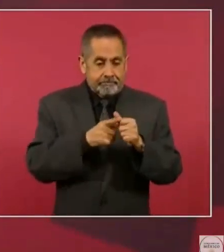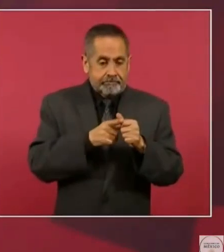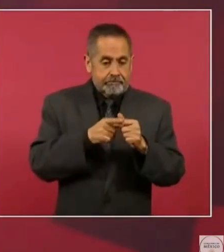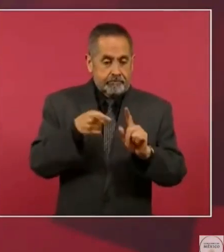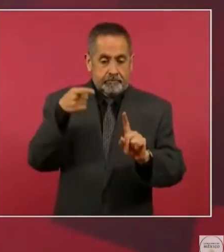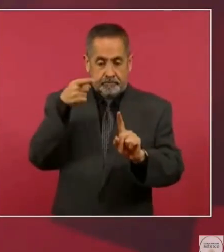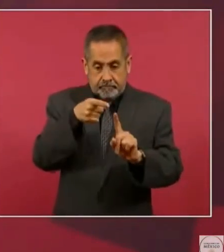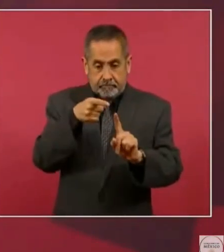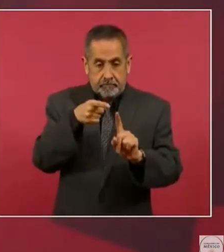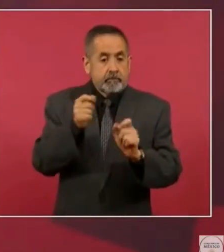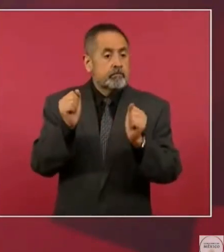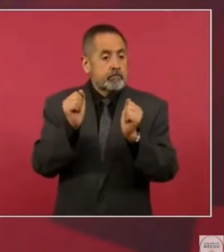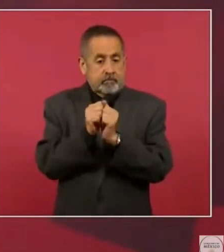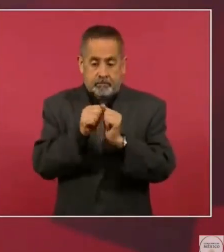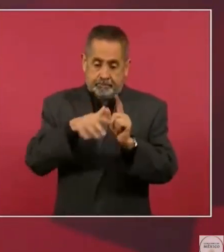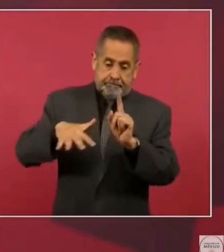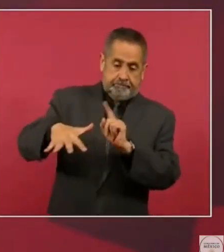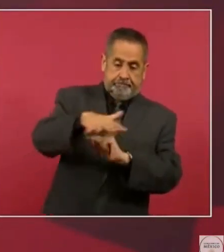contexto.